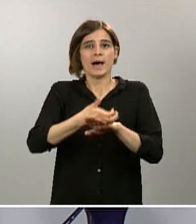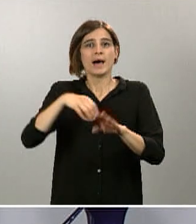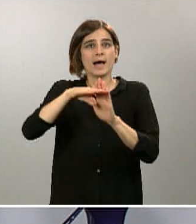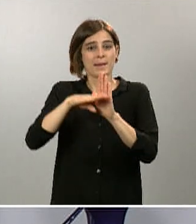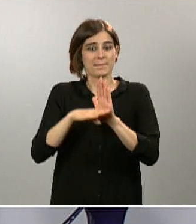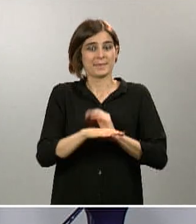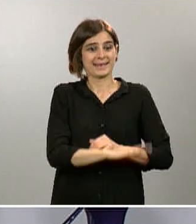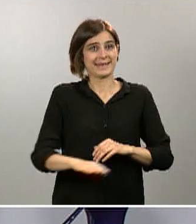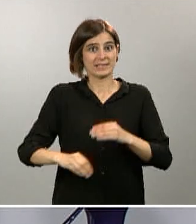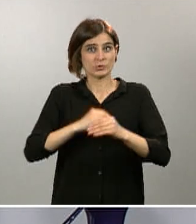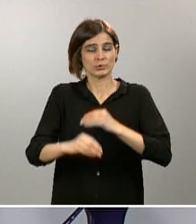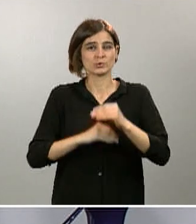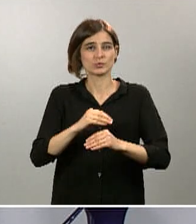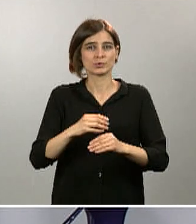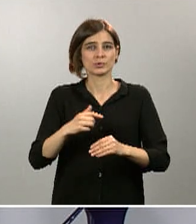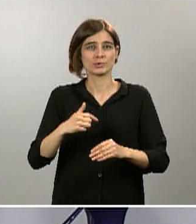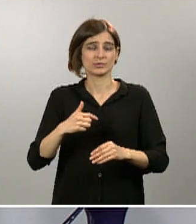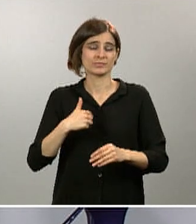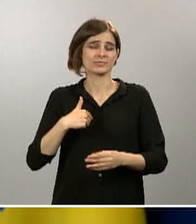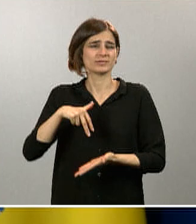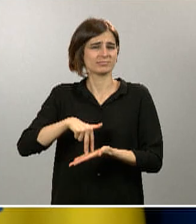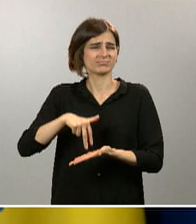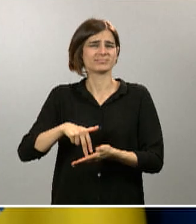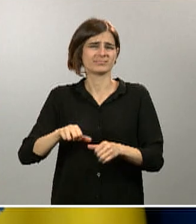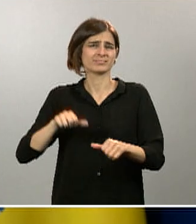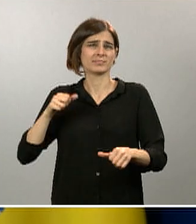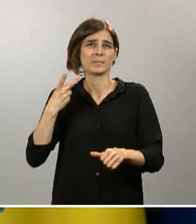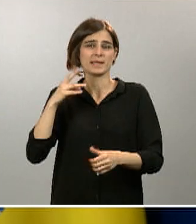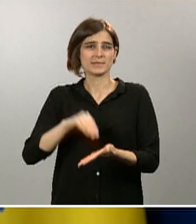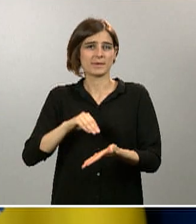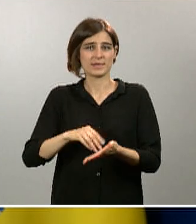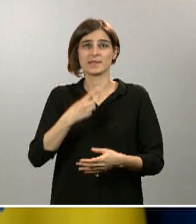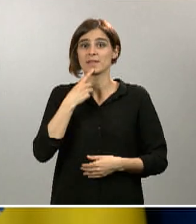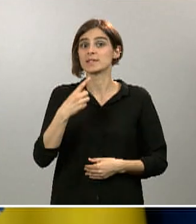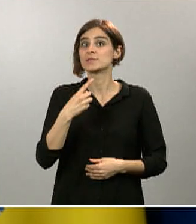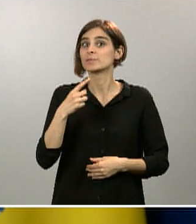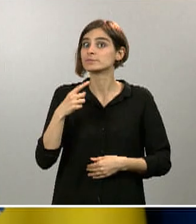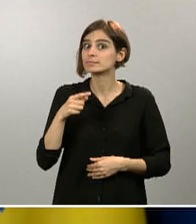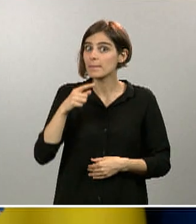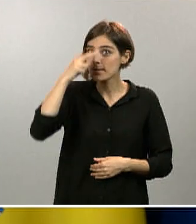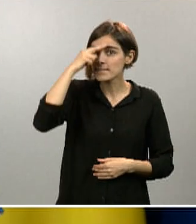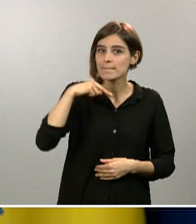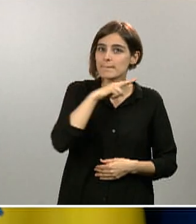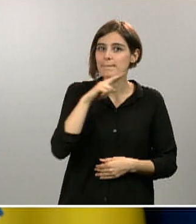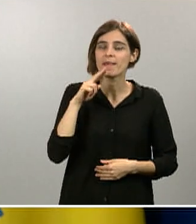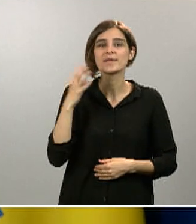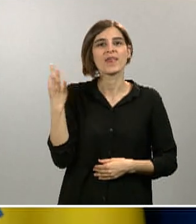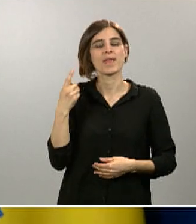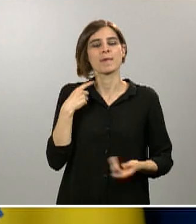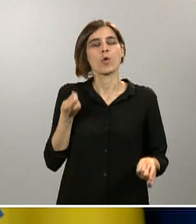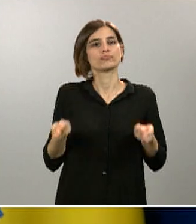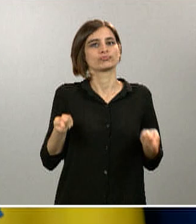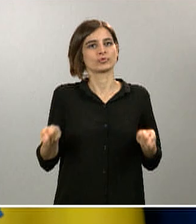mis intervenciones me he referido ya en varias ocasiones al hecho de que los padres tengan un control, ejerzan un control parental o que